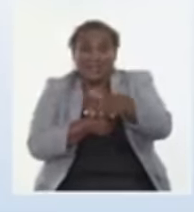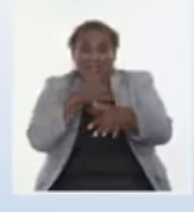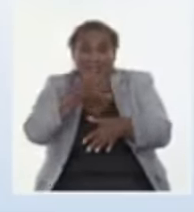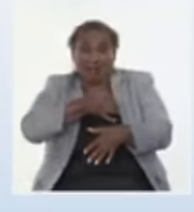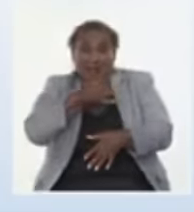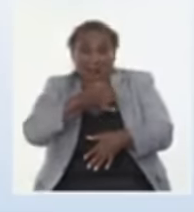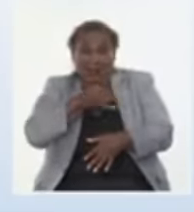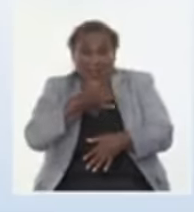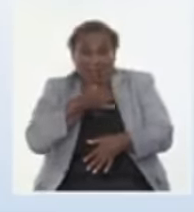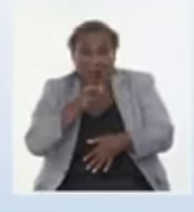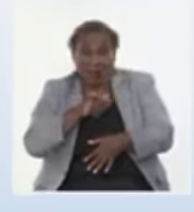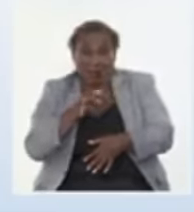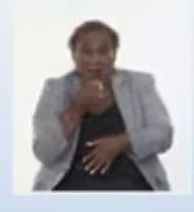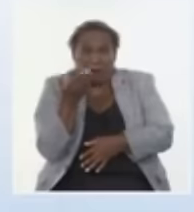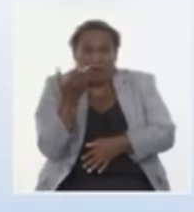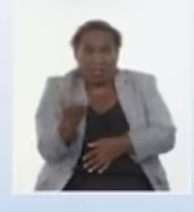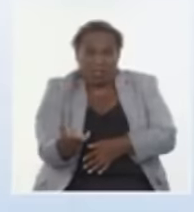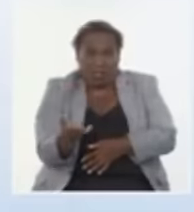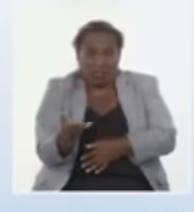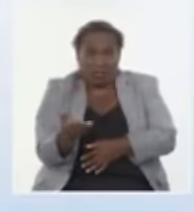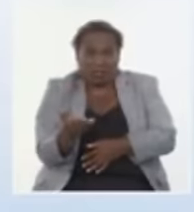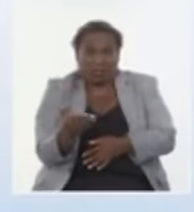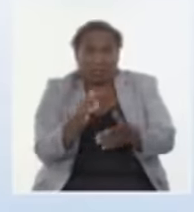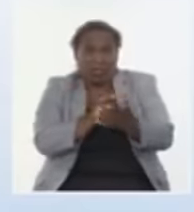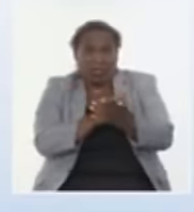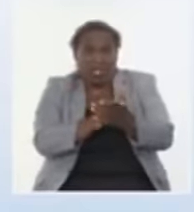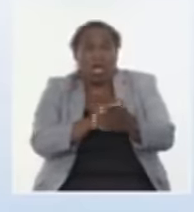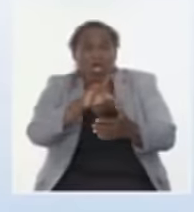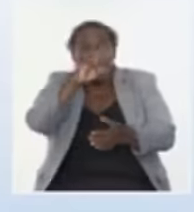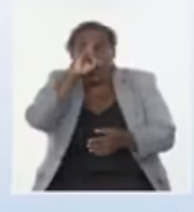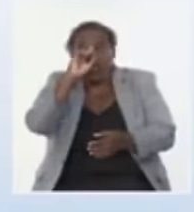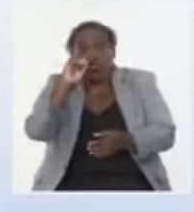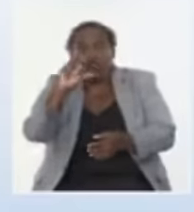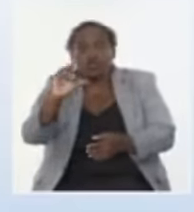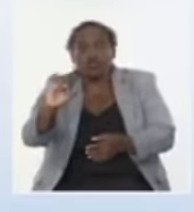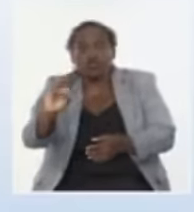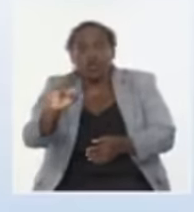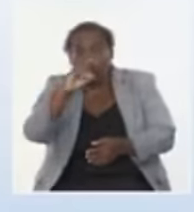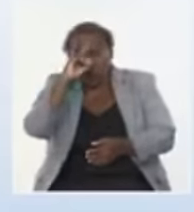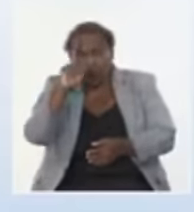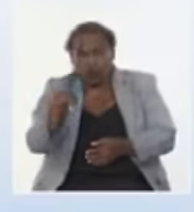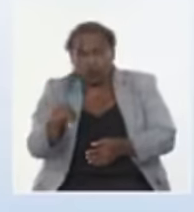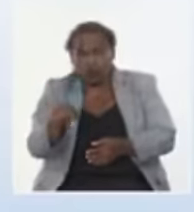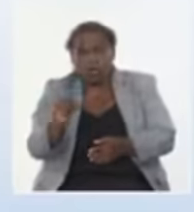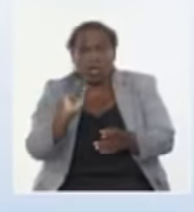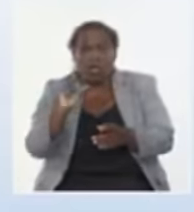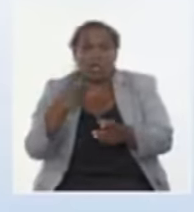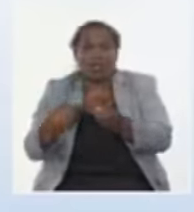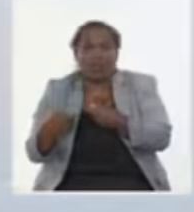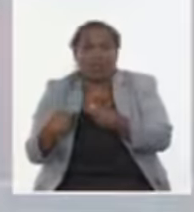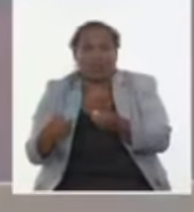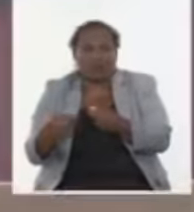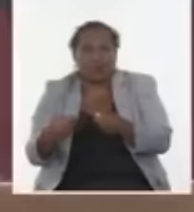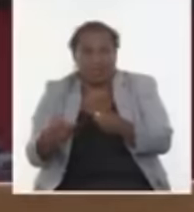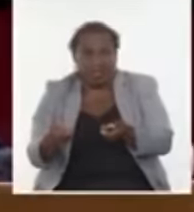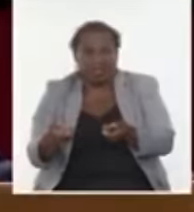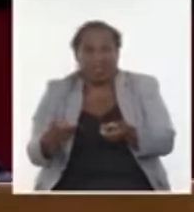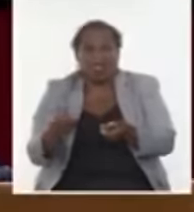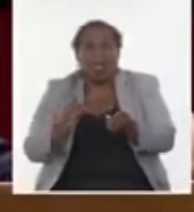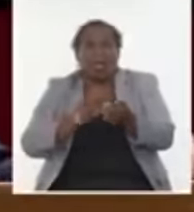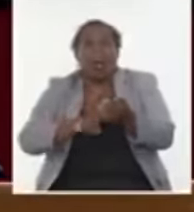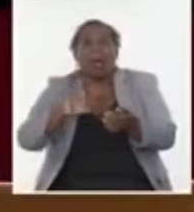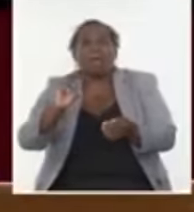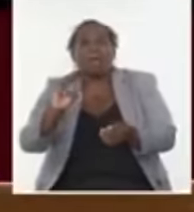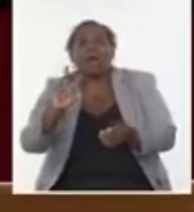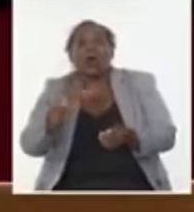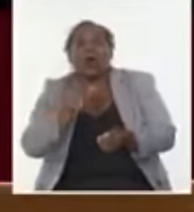solicitarle a nuestros socios, a todas esas personas, todos esos negociantes, proveedores, que en estos